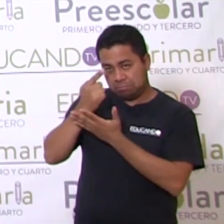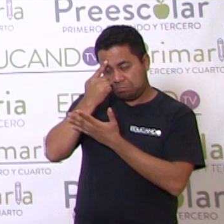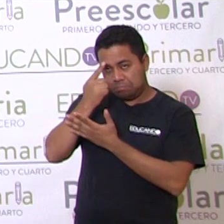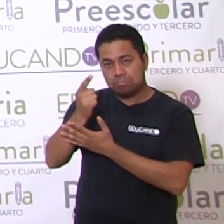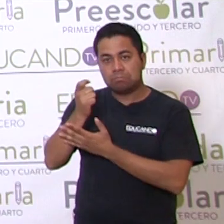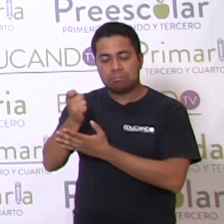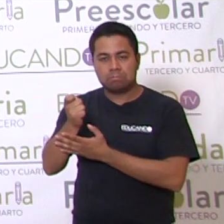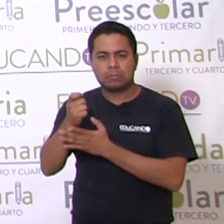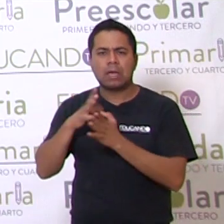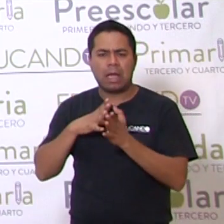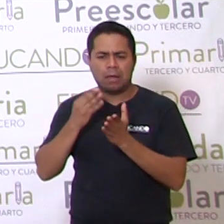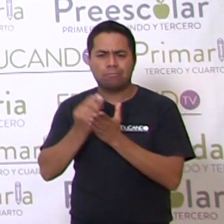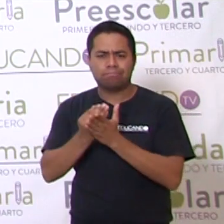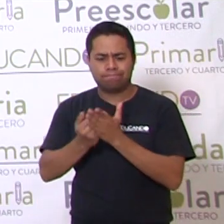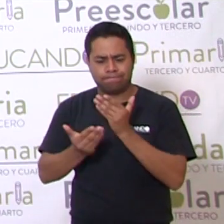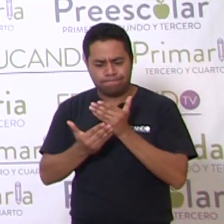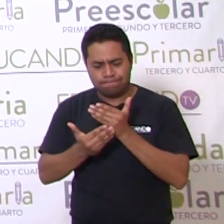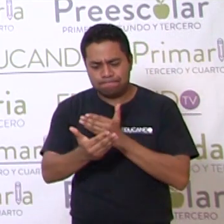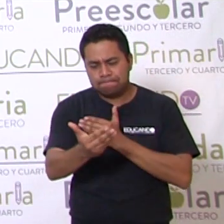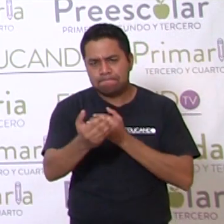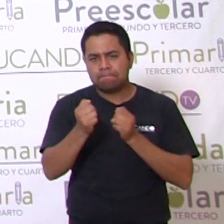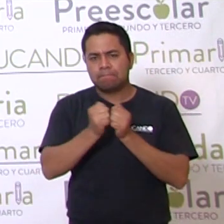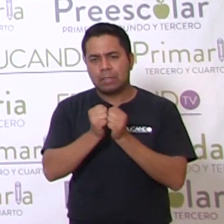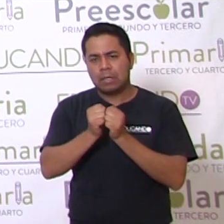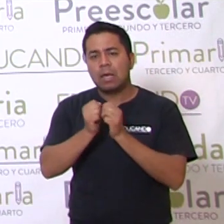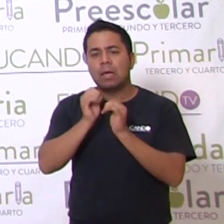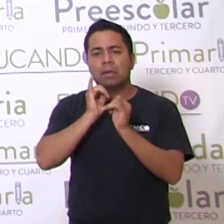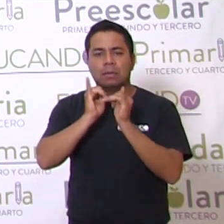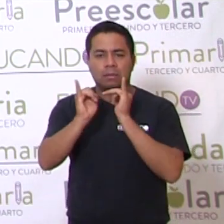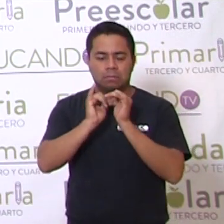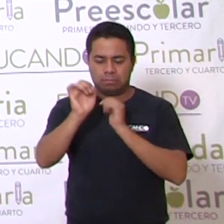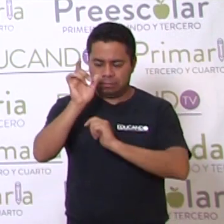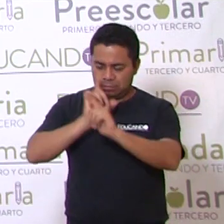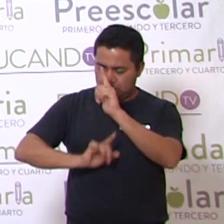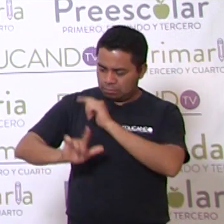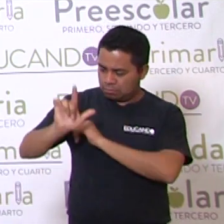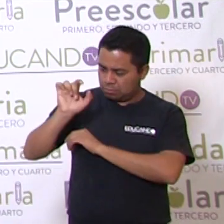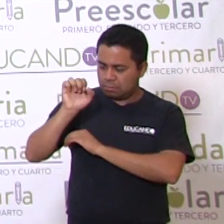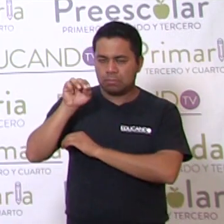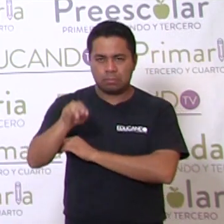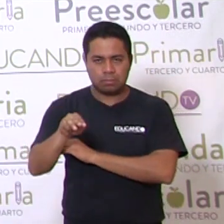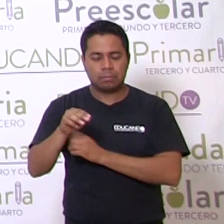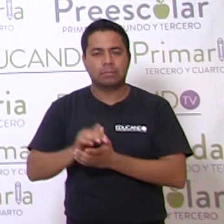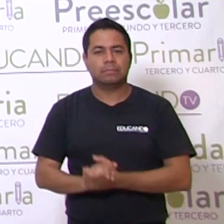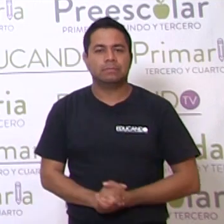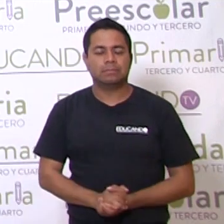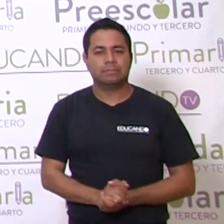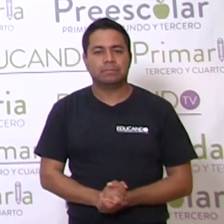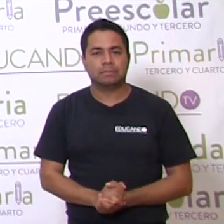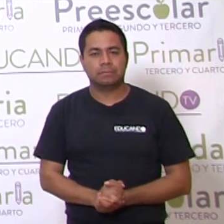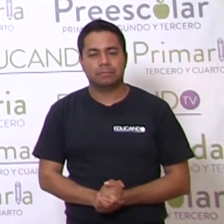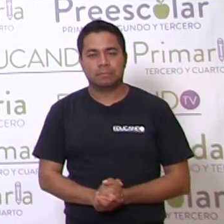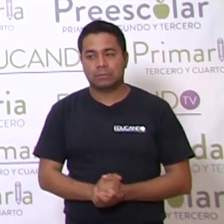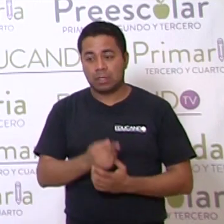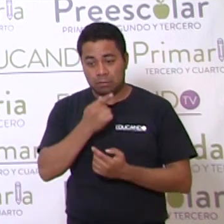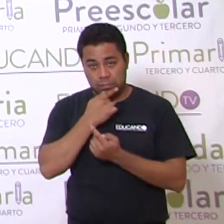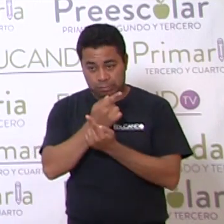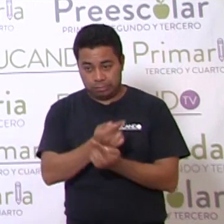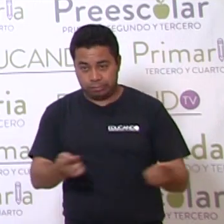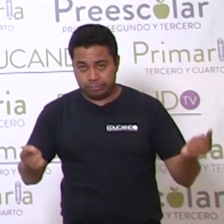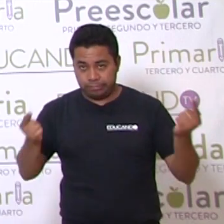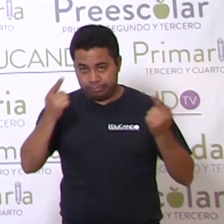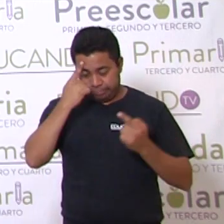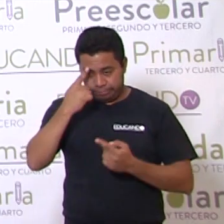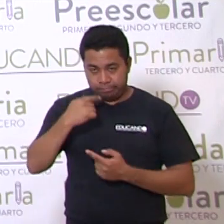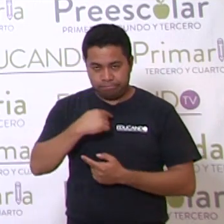apoyando durante toda esta sesión con la interpretación en lengua de señas mexicana. Niños y niñas, para